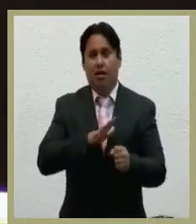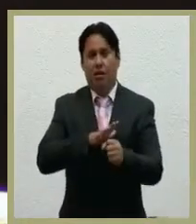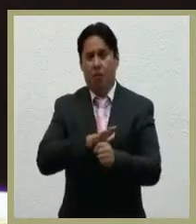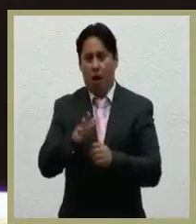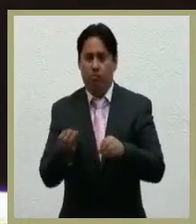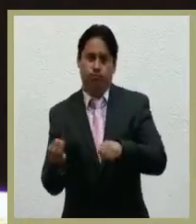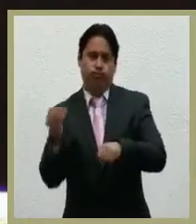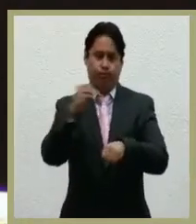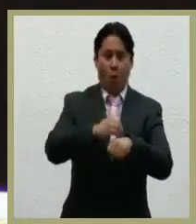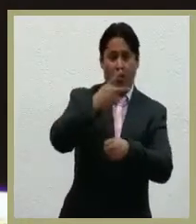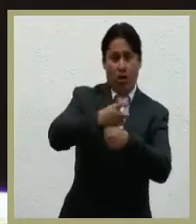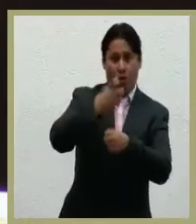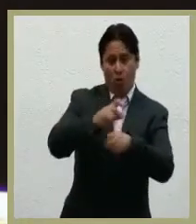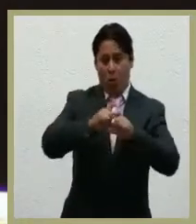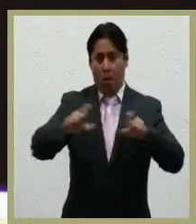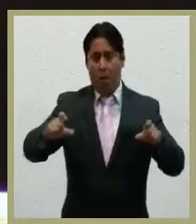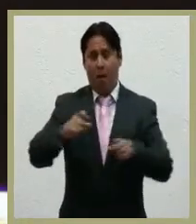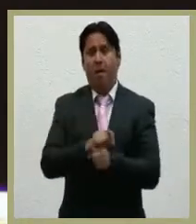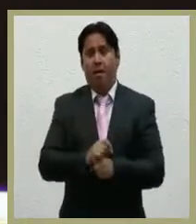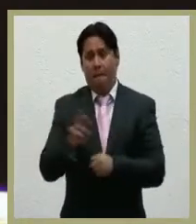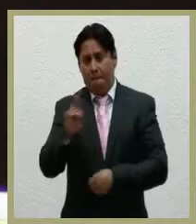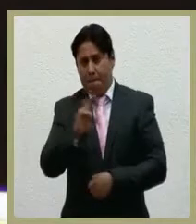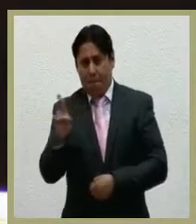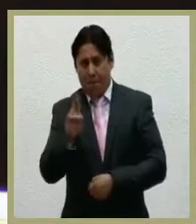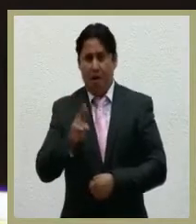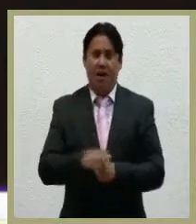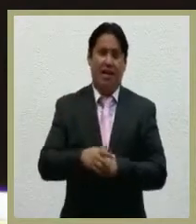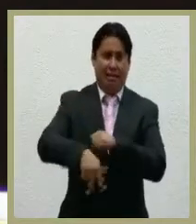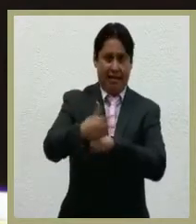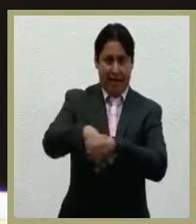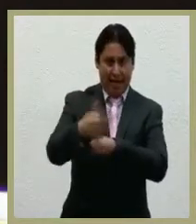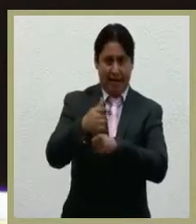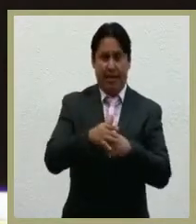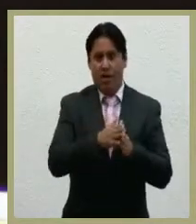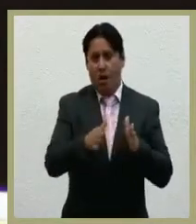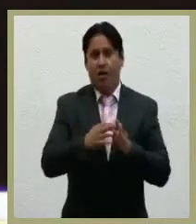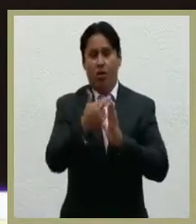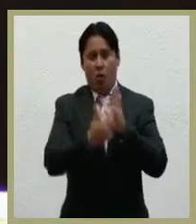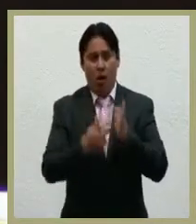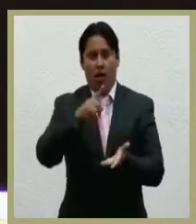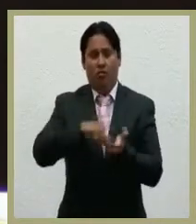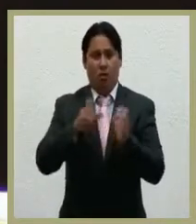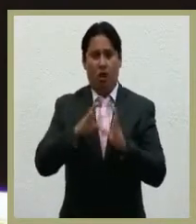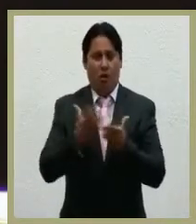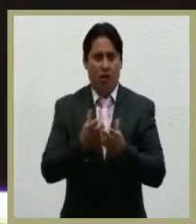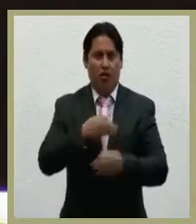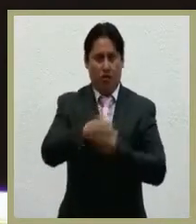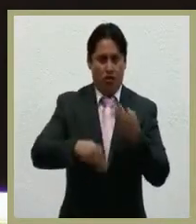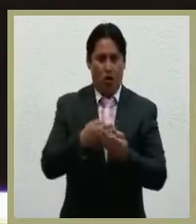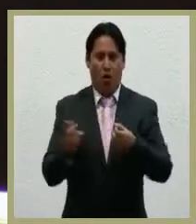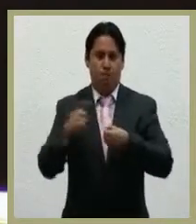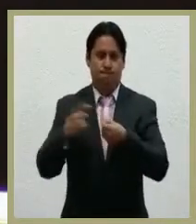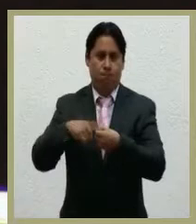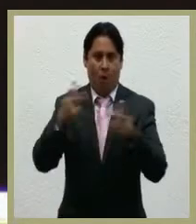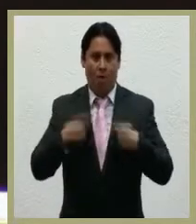un segundo párrafo al artículo 13º transitorio del Código de Elecciones y Participación Ciudadana del Estado